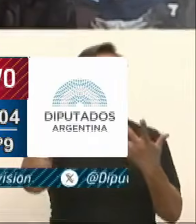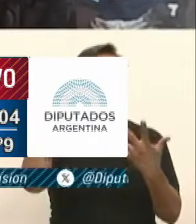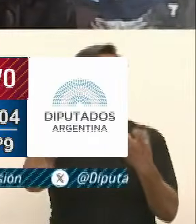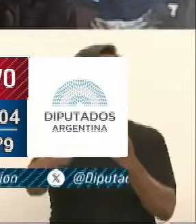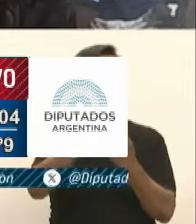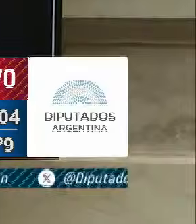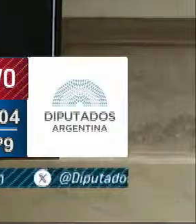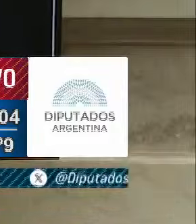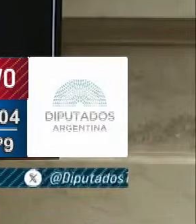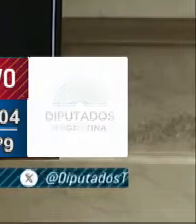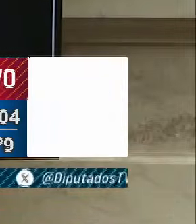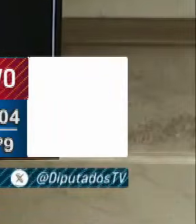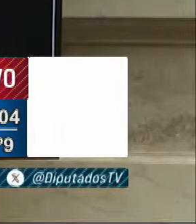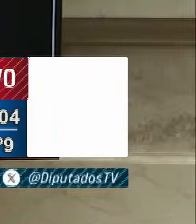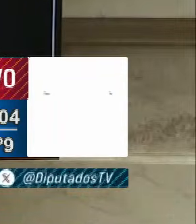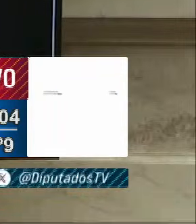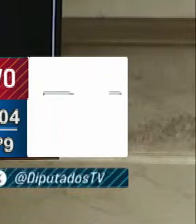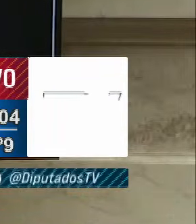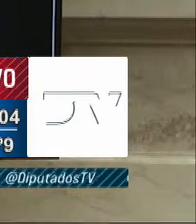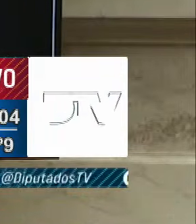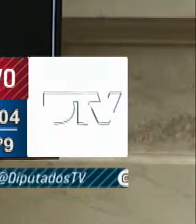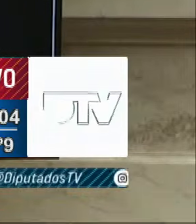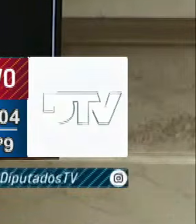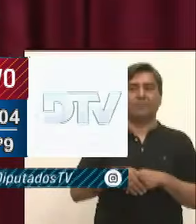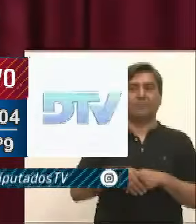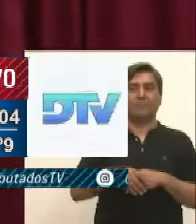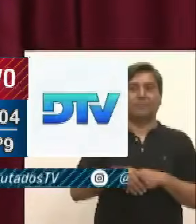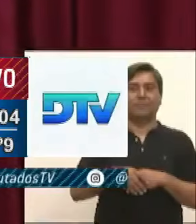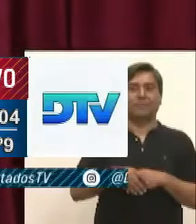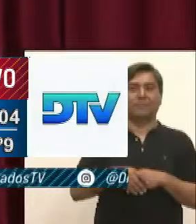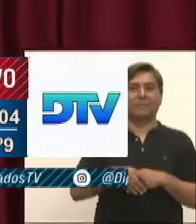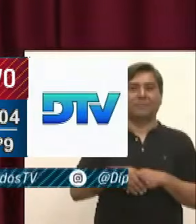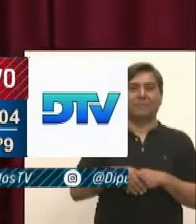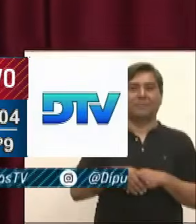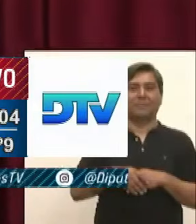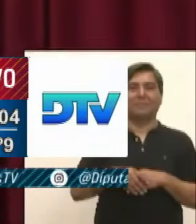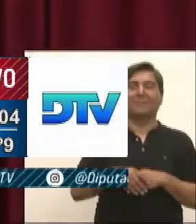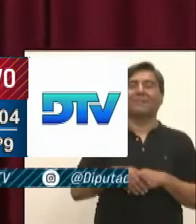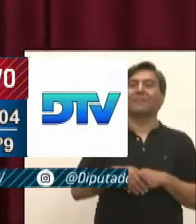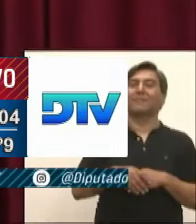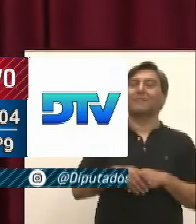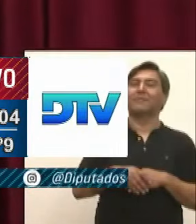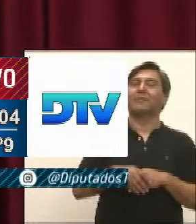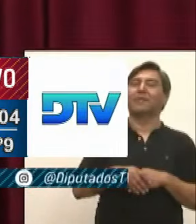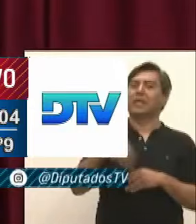tenemos ahí la foto, estaba el ministro del Interior,